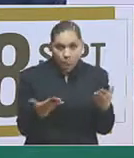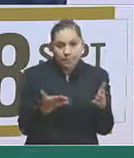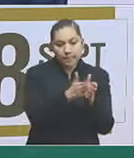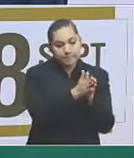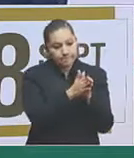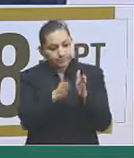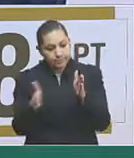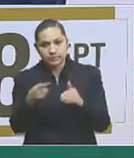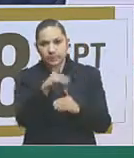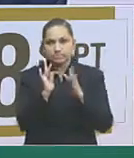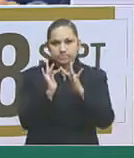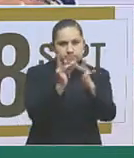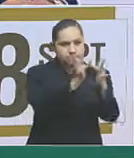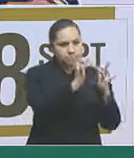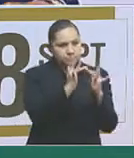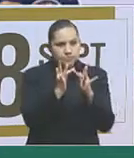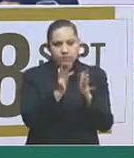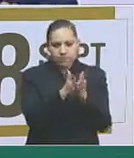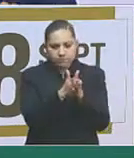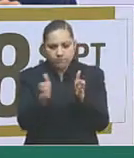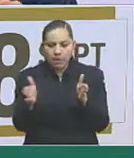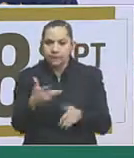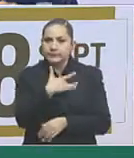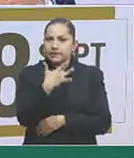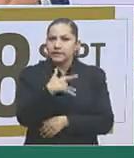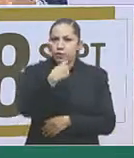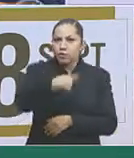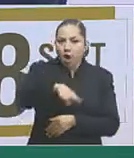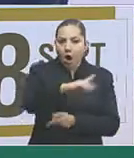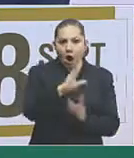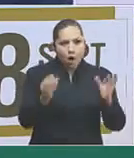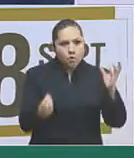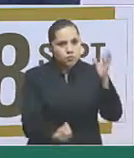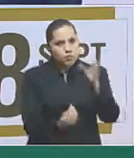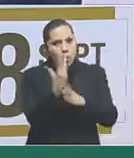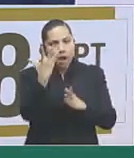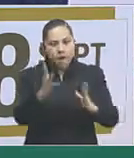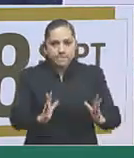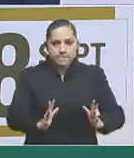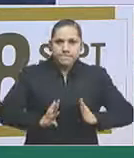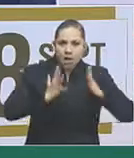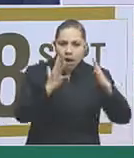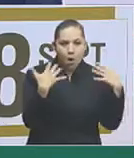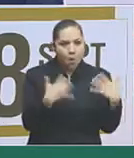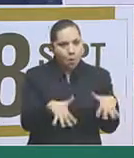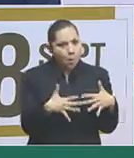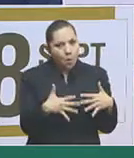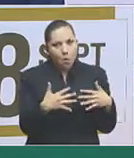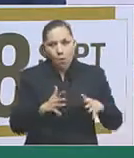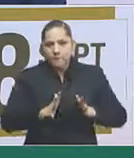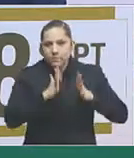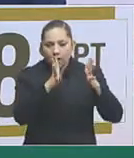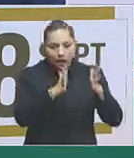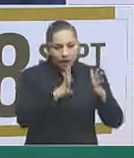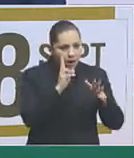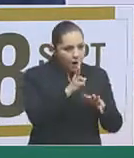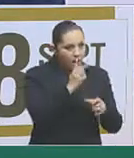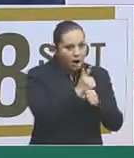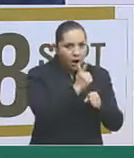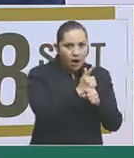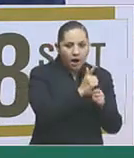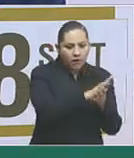del optimismo que sentimos con la novedad de hace una década transitamos a la desilusión de